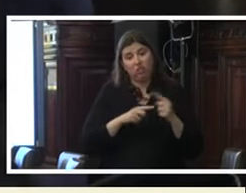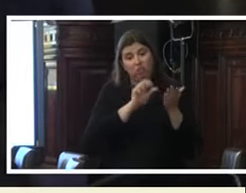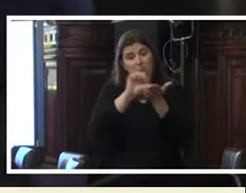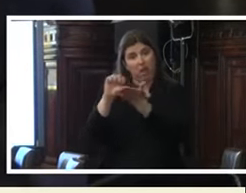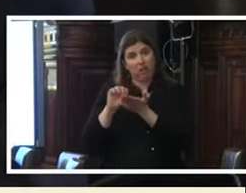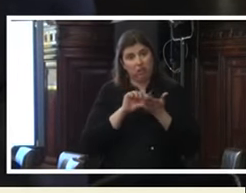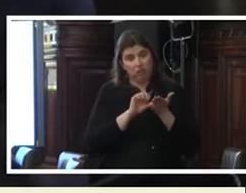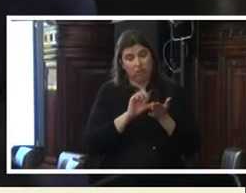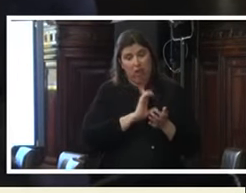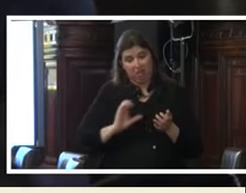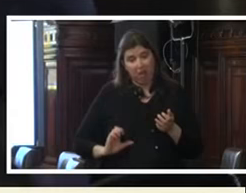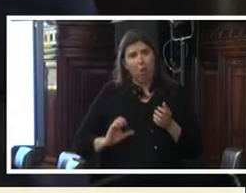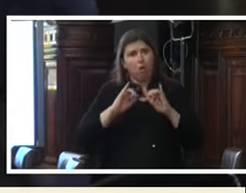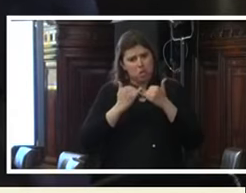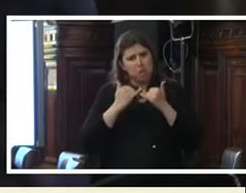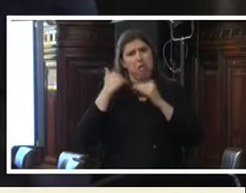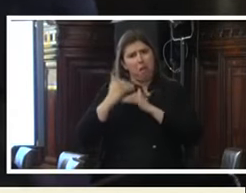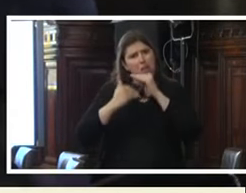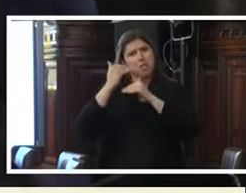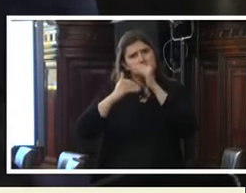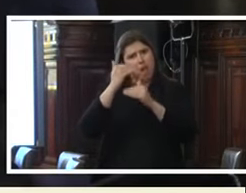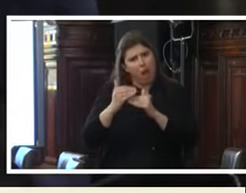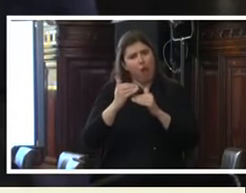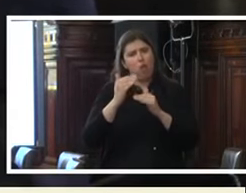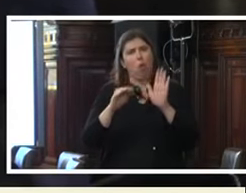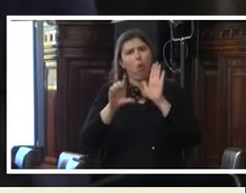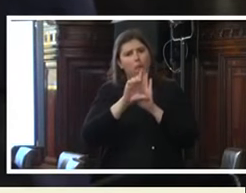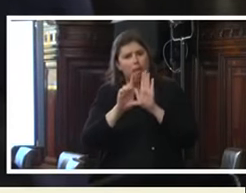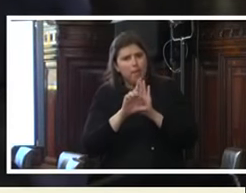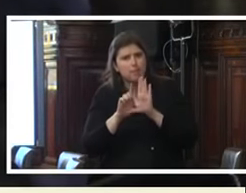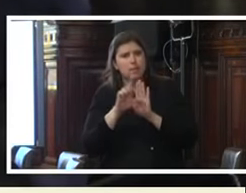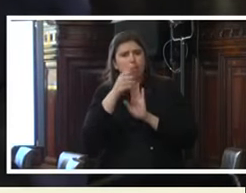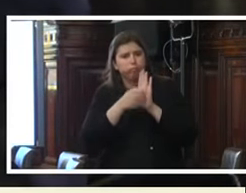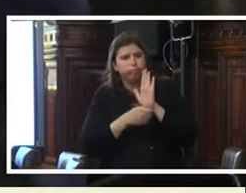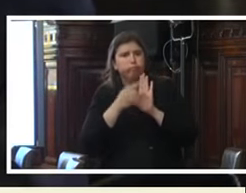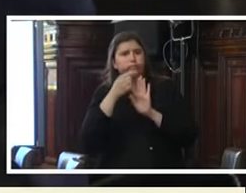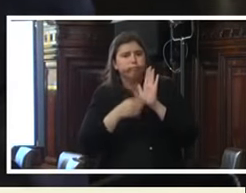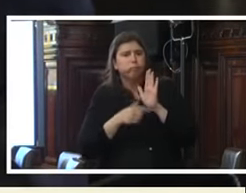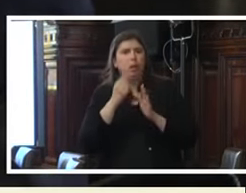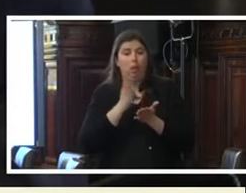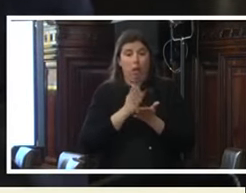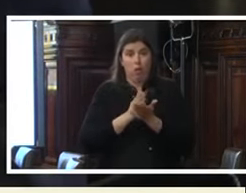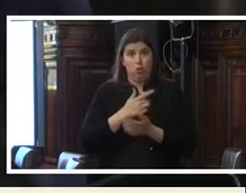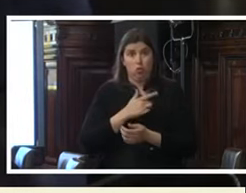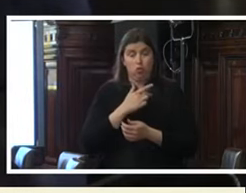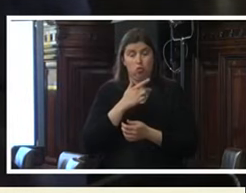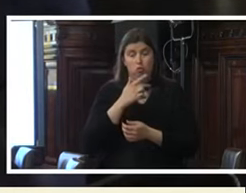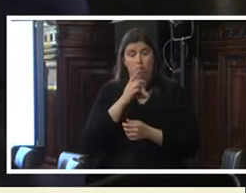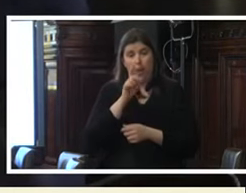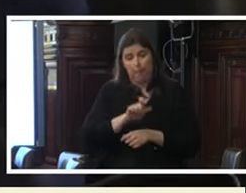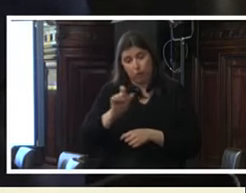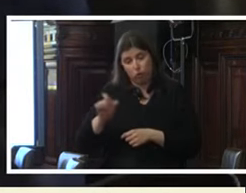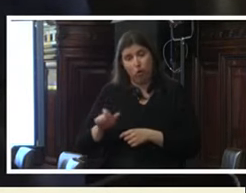se había avanzado a nivel legislativo o de ciertas políticas respecto a derechos de las personas lgtb